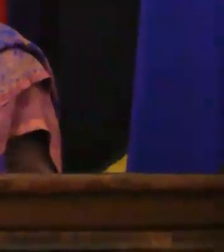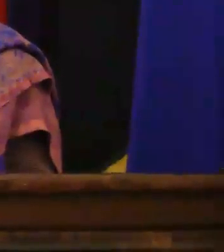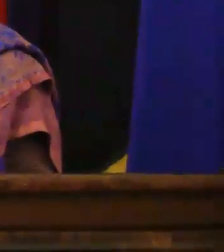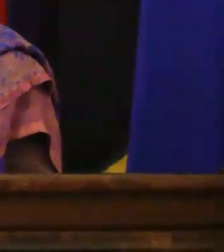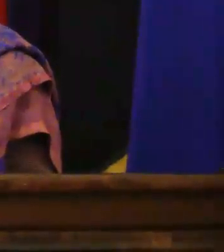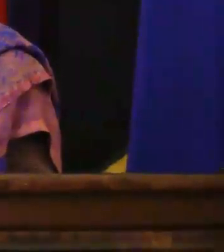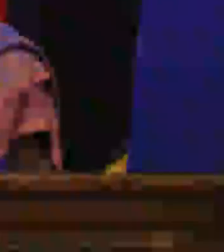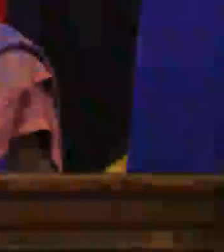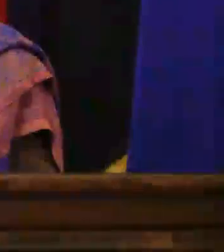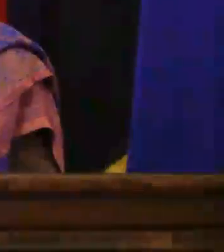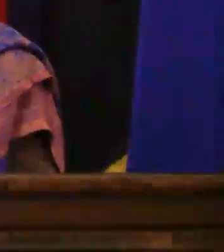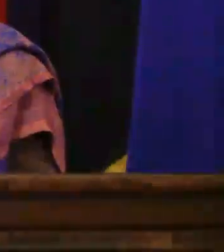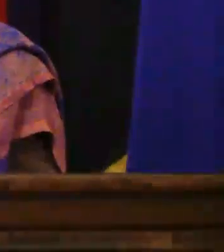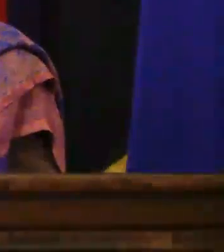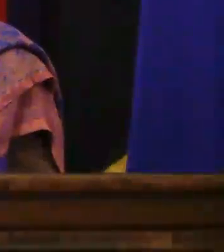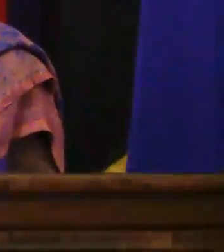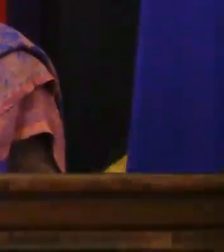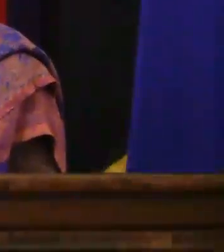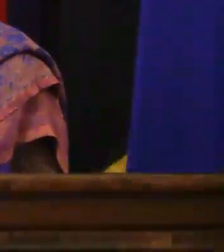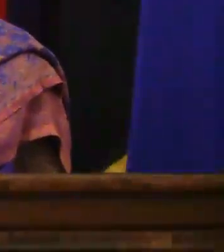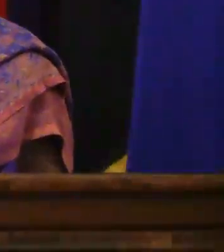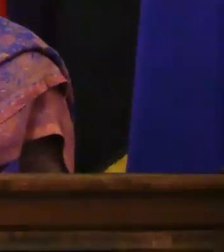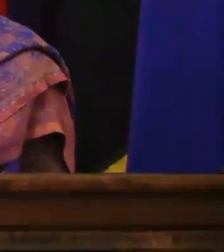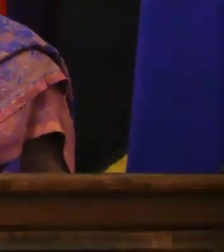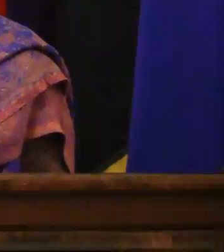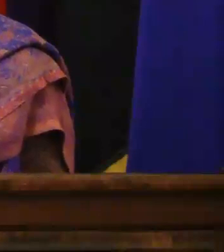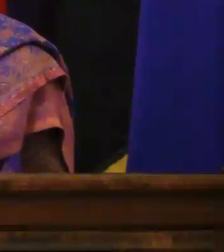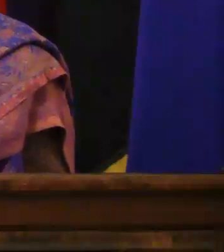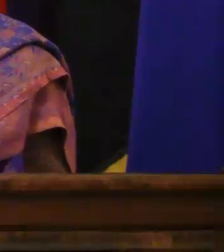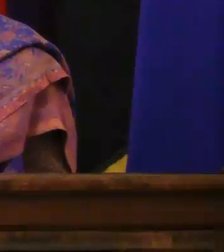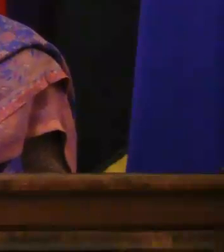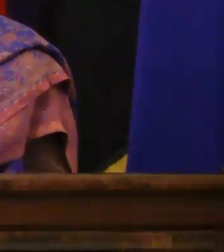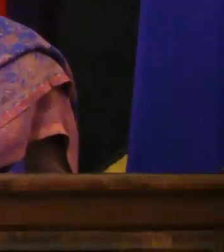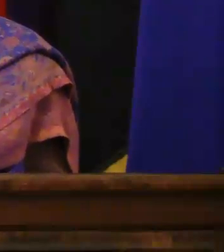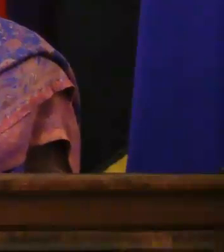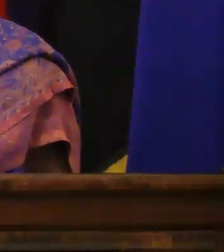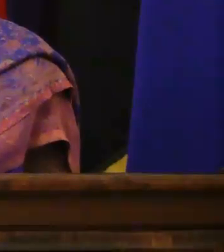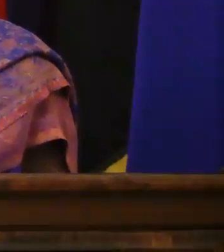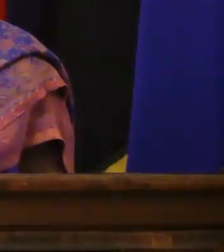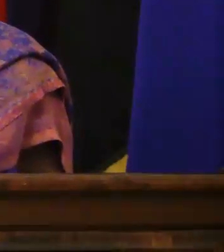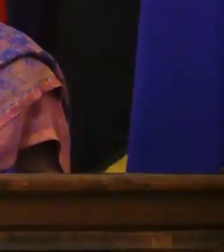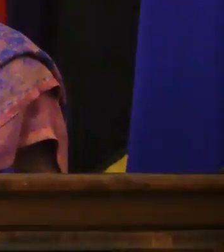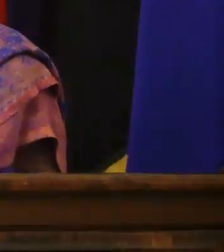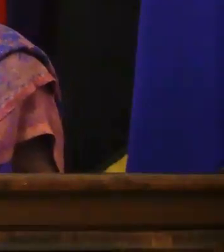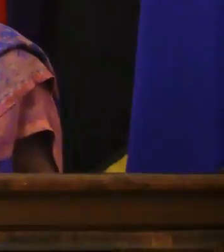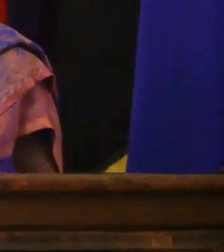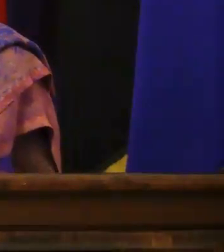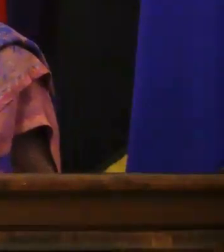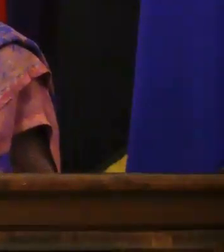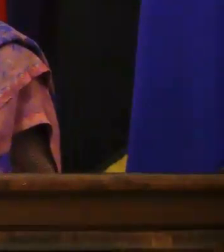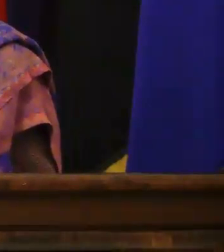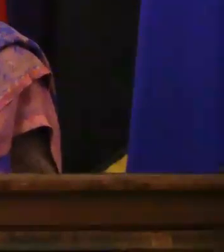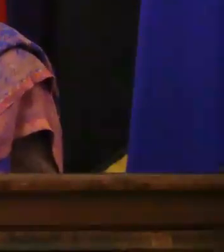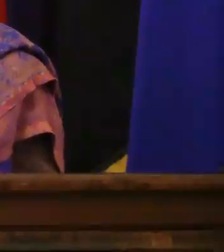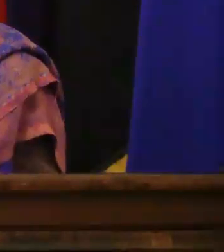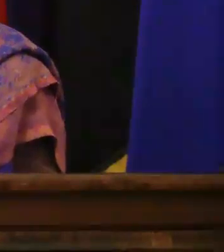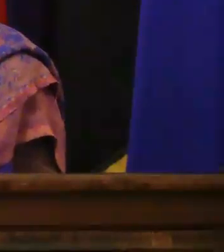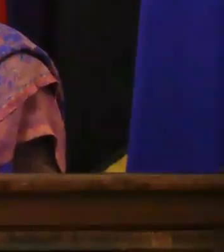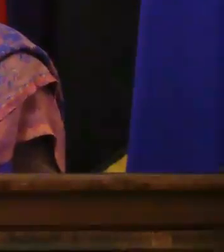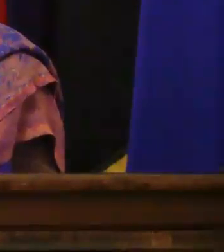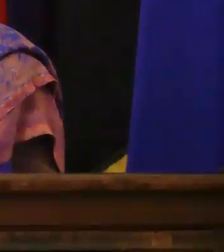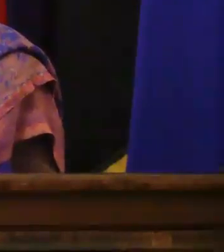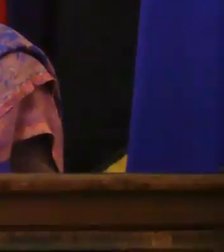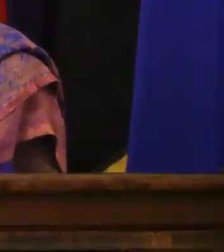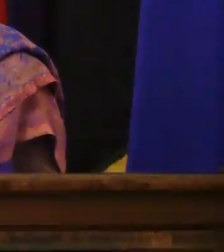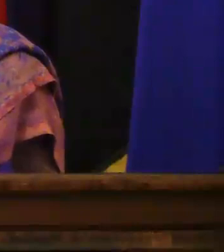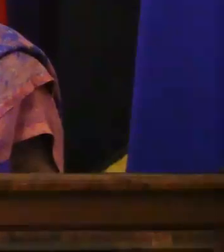es la coordinación, las sinergias, la cooperación que se está estableciendo aquí y que creo que